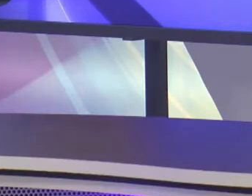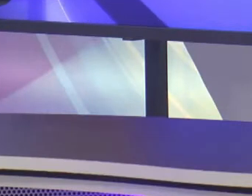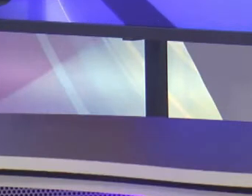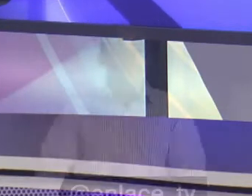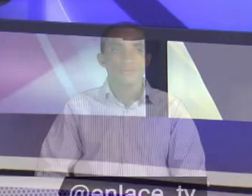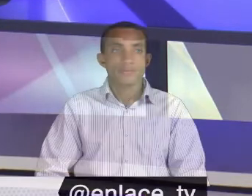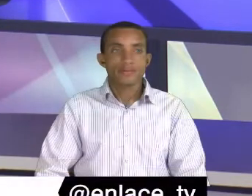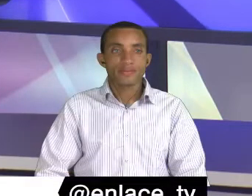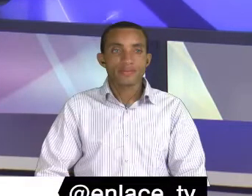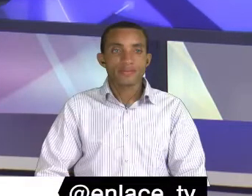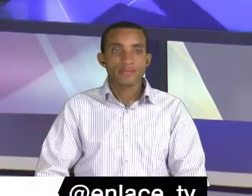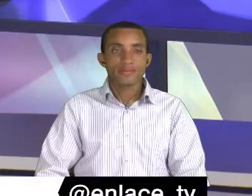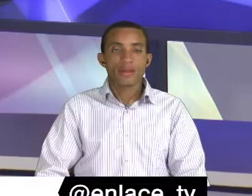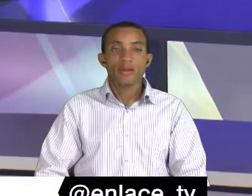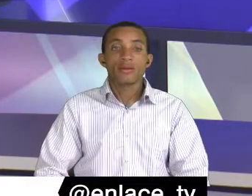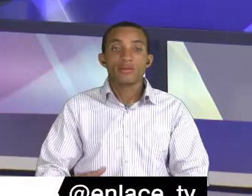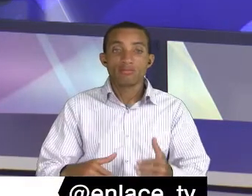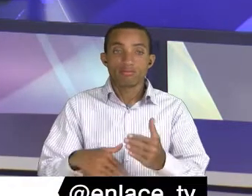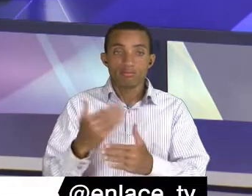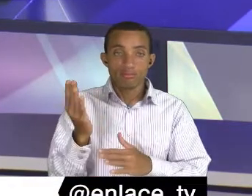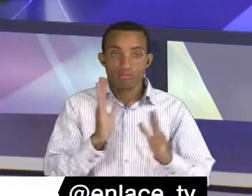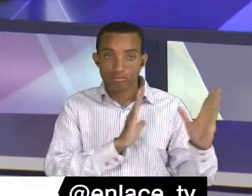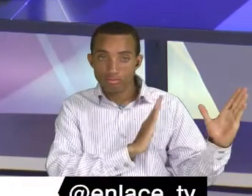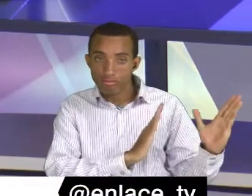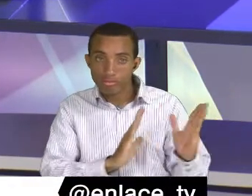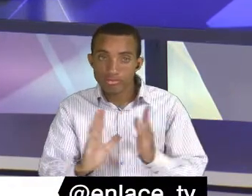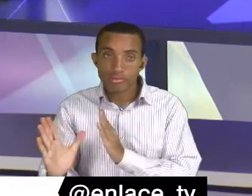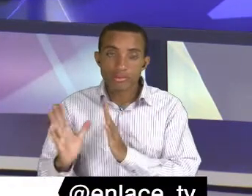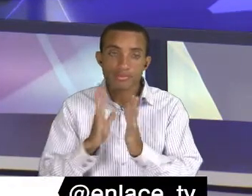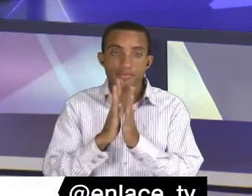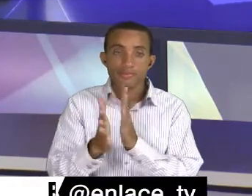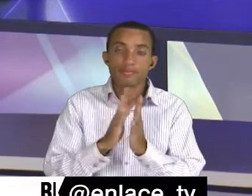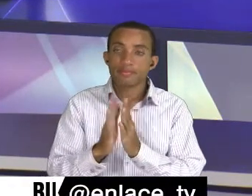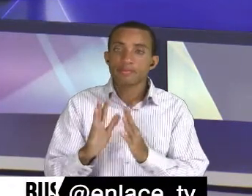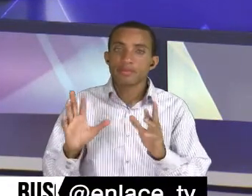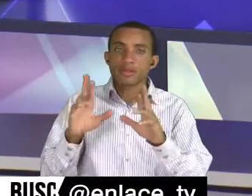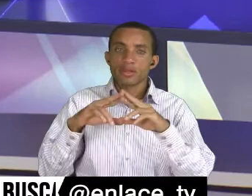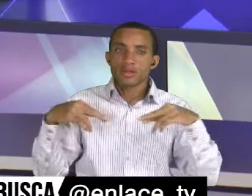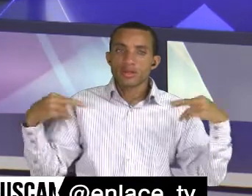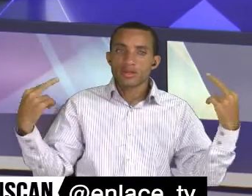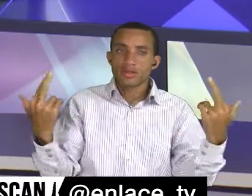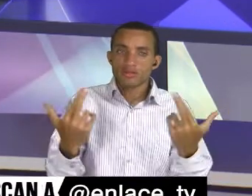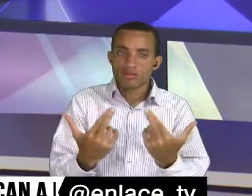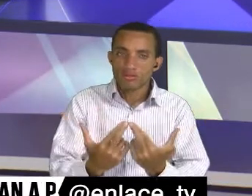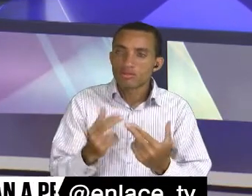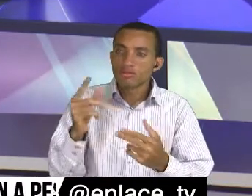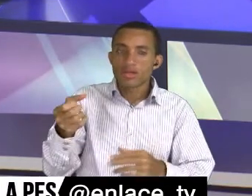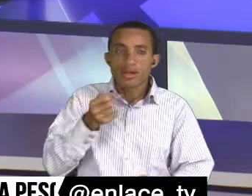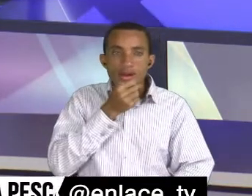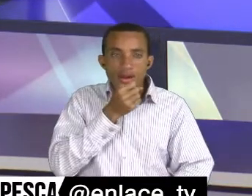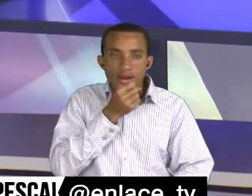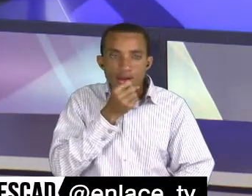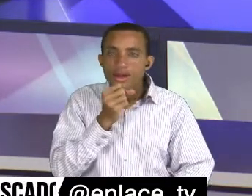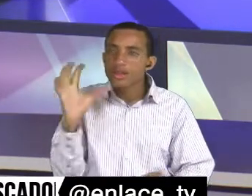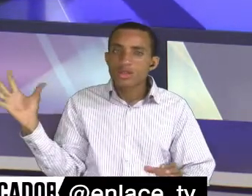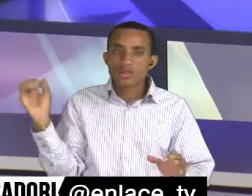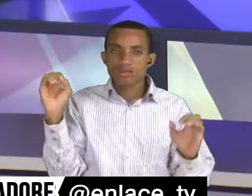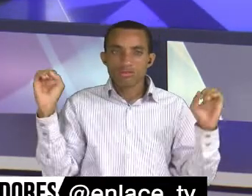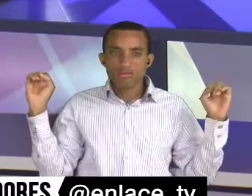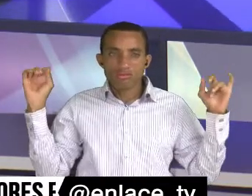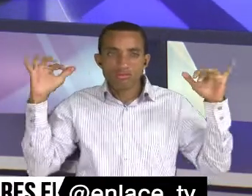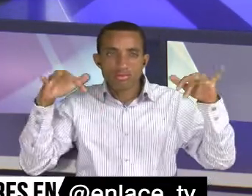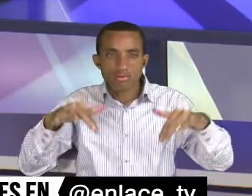Iniciamos el desarrollo informativo. Durante el seminario de periodistas liderado por Ecopetrol en la ciudad de Bogotá, el presidente de la empresa se refirió